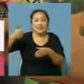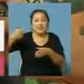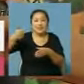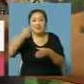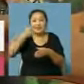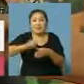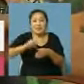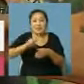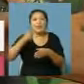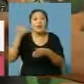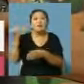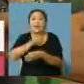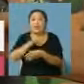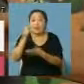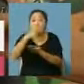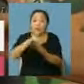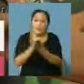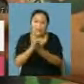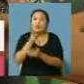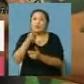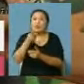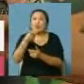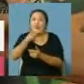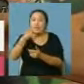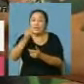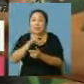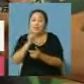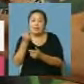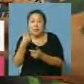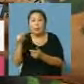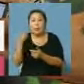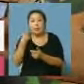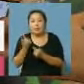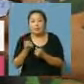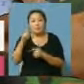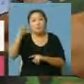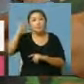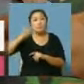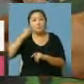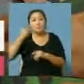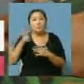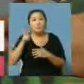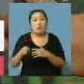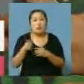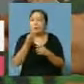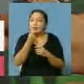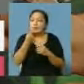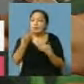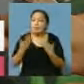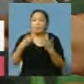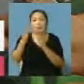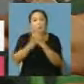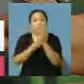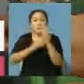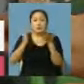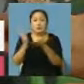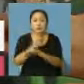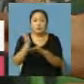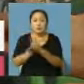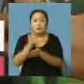del departamento, pero también otros organismos vinculados a la producción, como el INTA, como el Ministerio de la